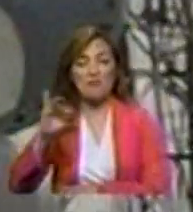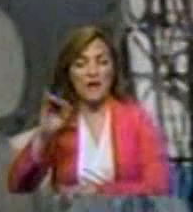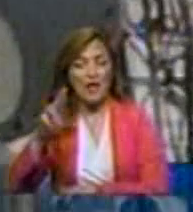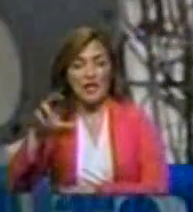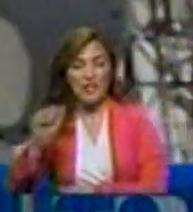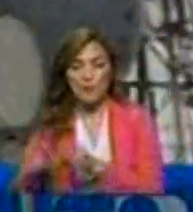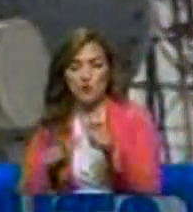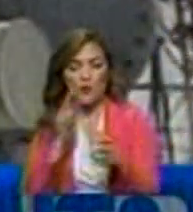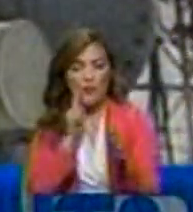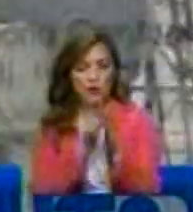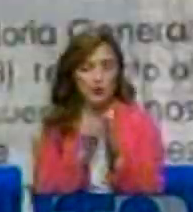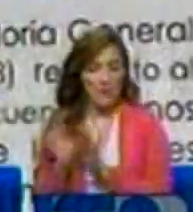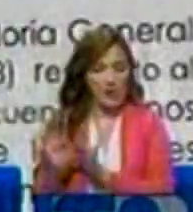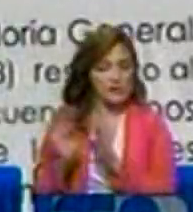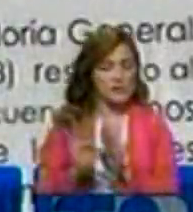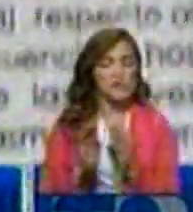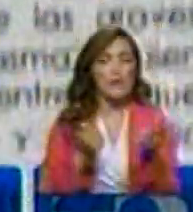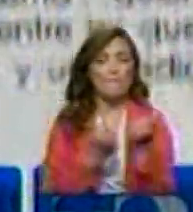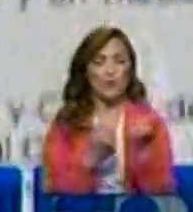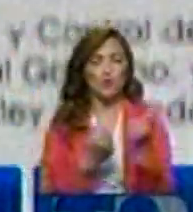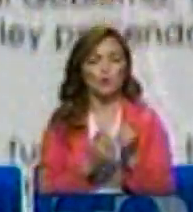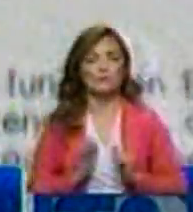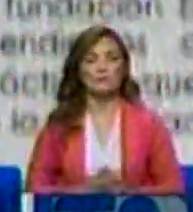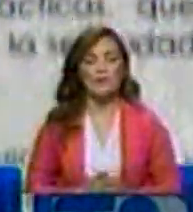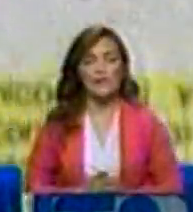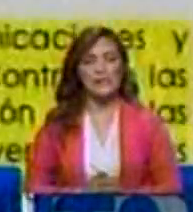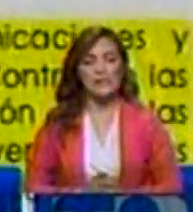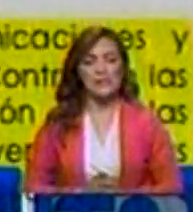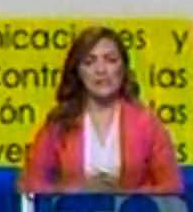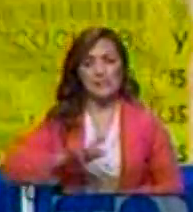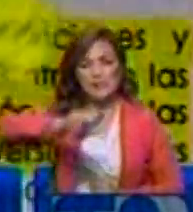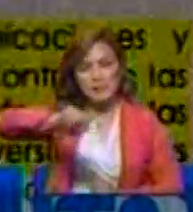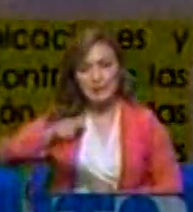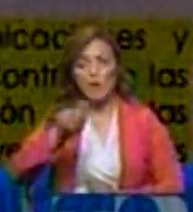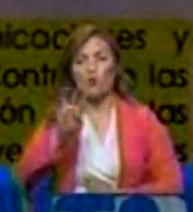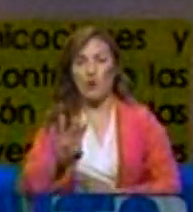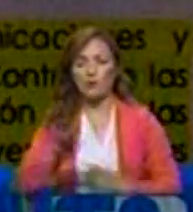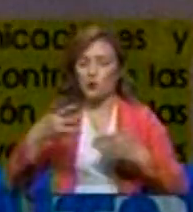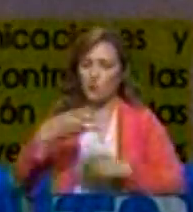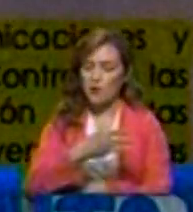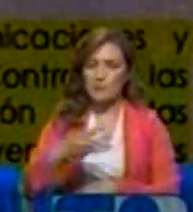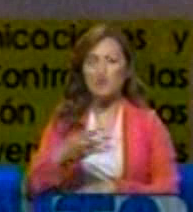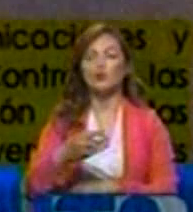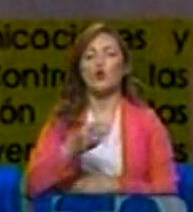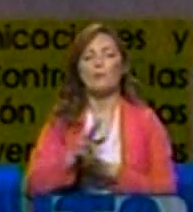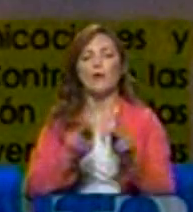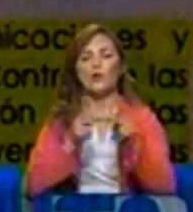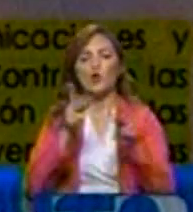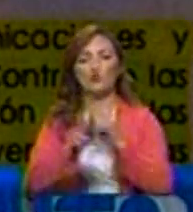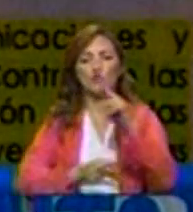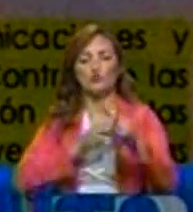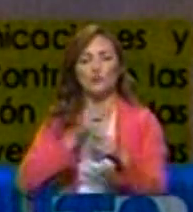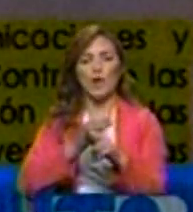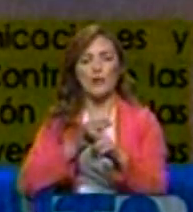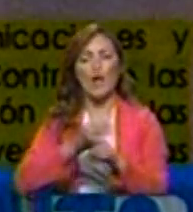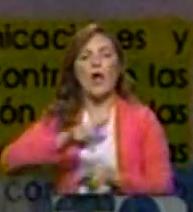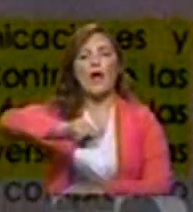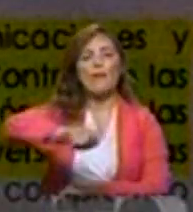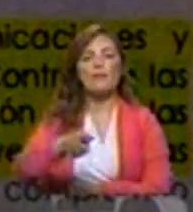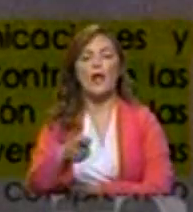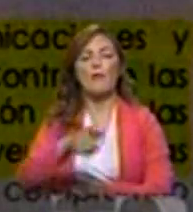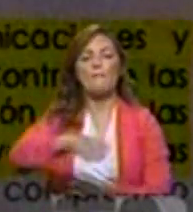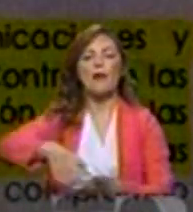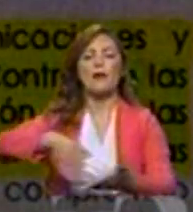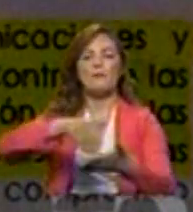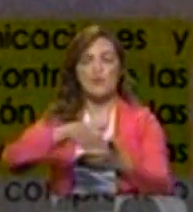que apoya teleamazonas varios medios de comunicación entre los que constan ecuavisa a diario el universo y manavisión solicitaron al